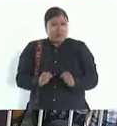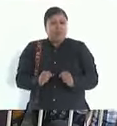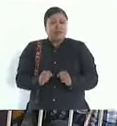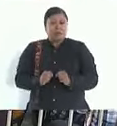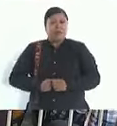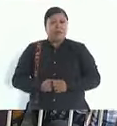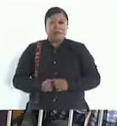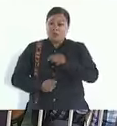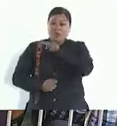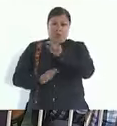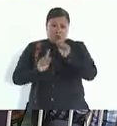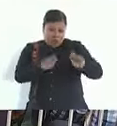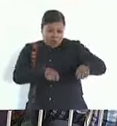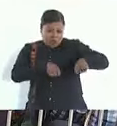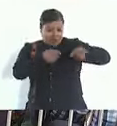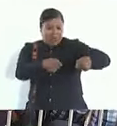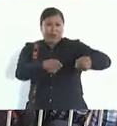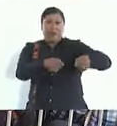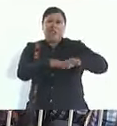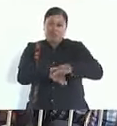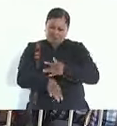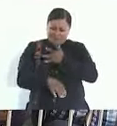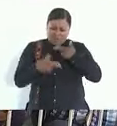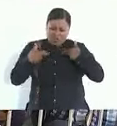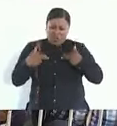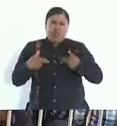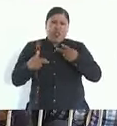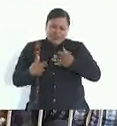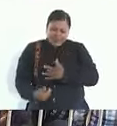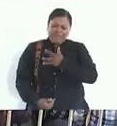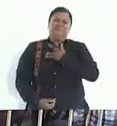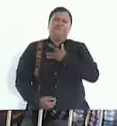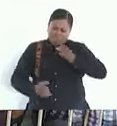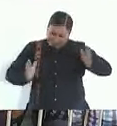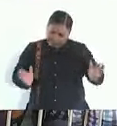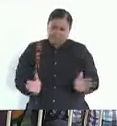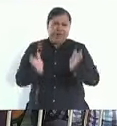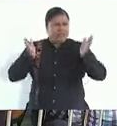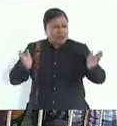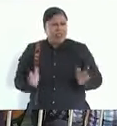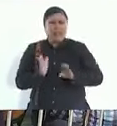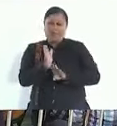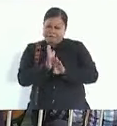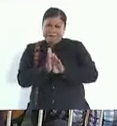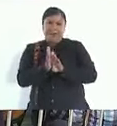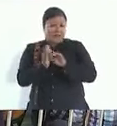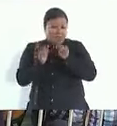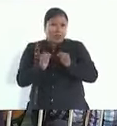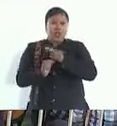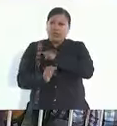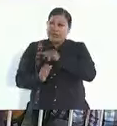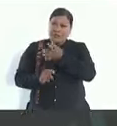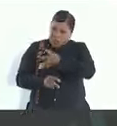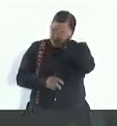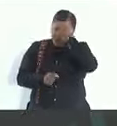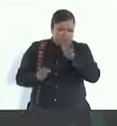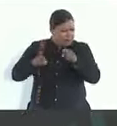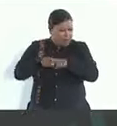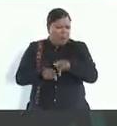y su legado humanista nos seguirán motivando e inspirando. Seguiremos en territorio